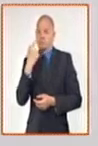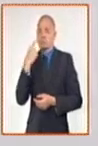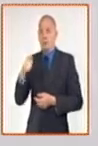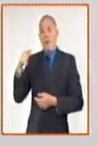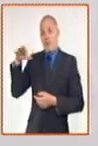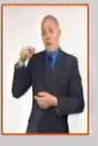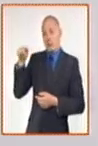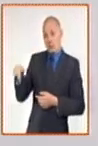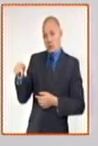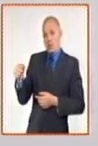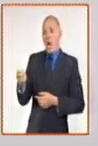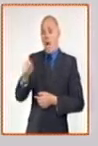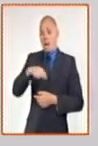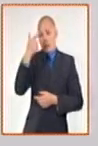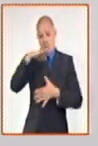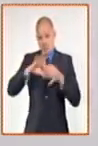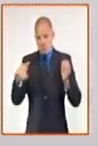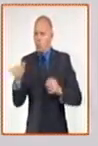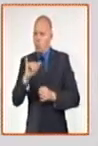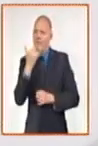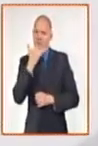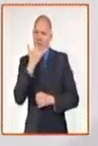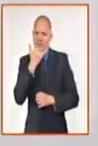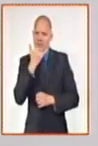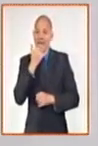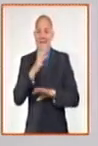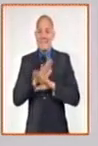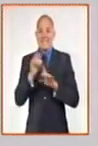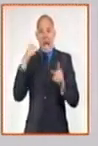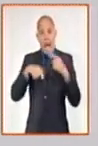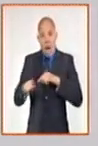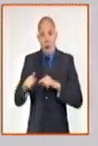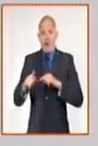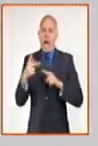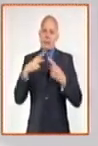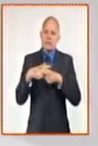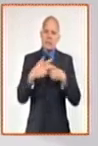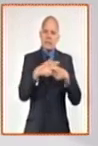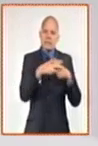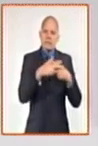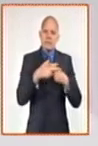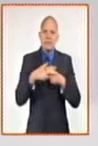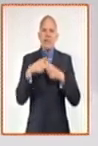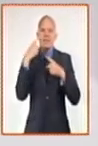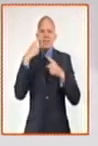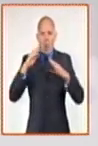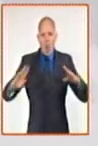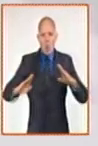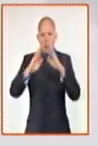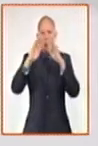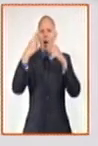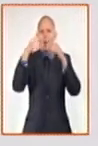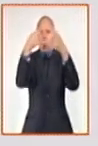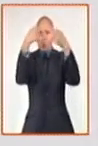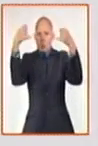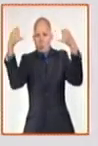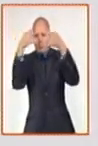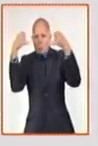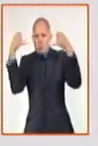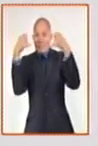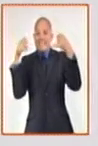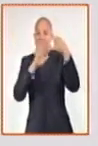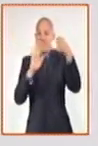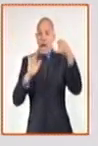transmisión, se ha ido recuperando paulatinamente, y ya tenemos 8 líneas de transmisión solamente fuera de servicio. Entre las provincias de Pinar del